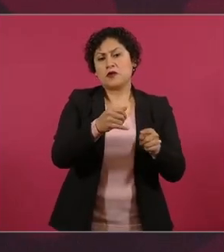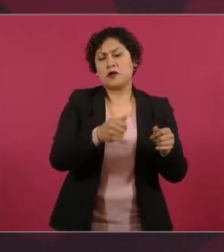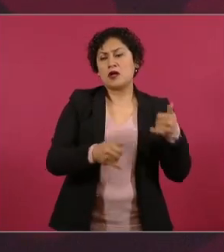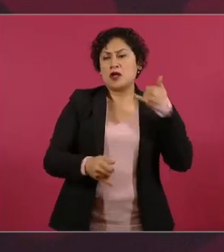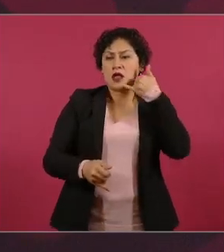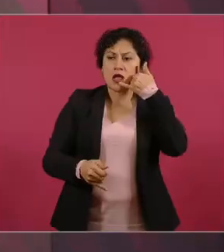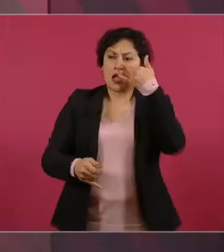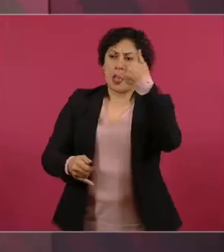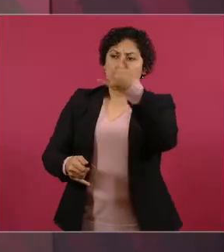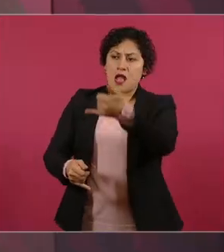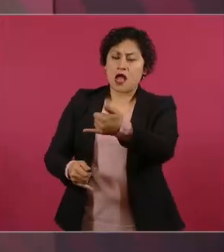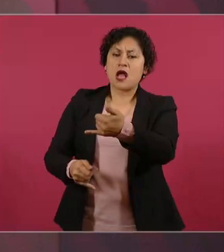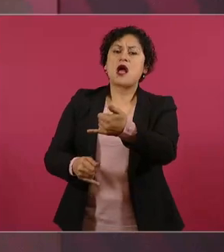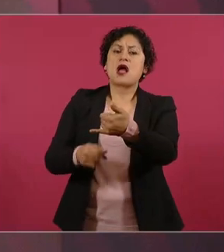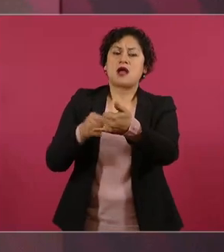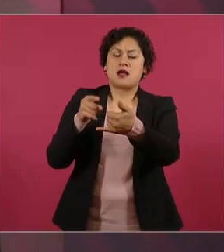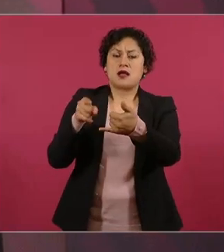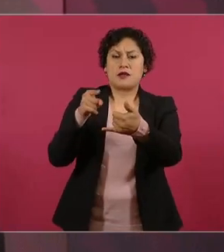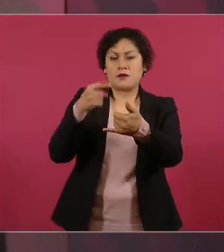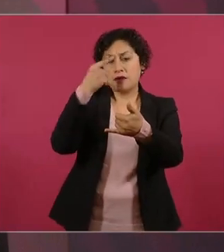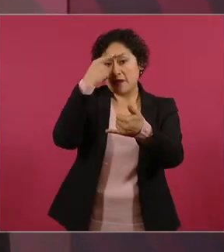den un contrato X,